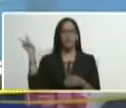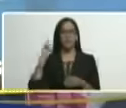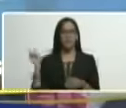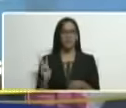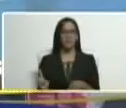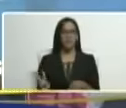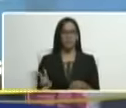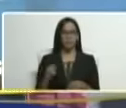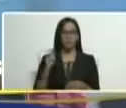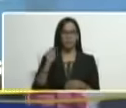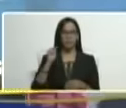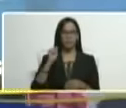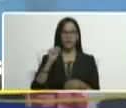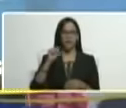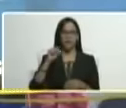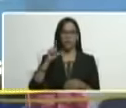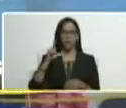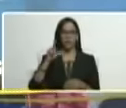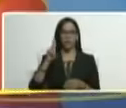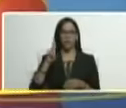Quam,